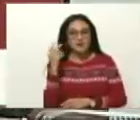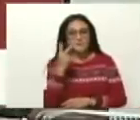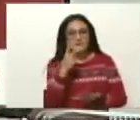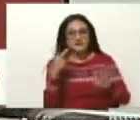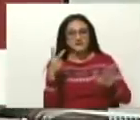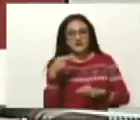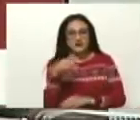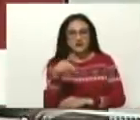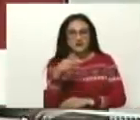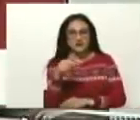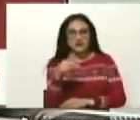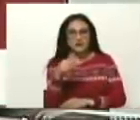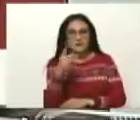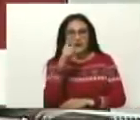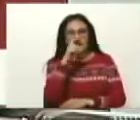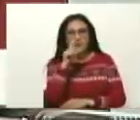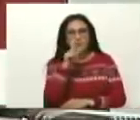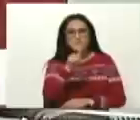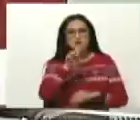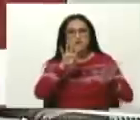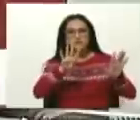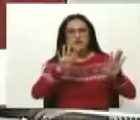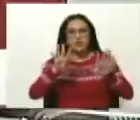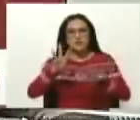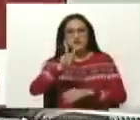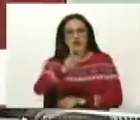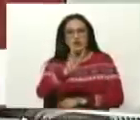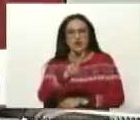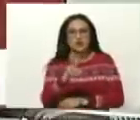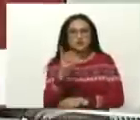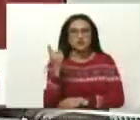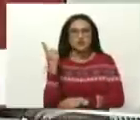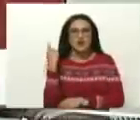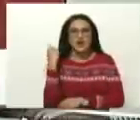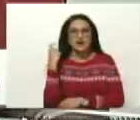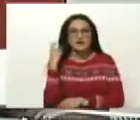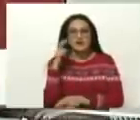noviembre del año 92. Ayer se hicieron los actos